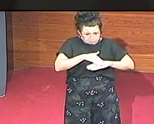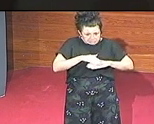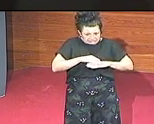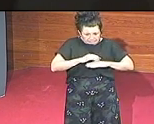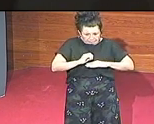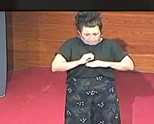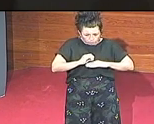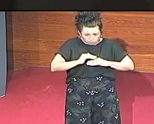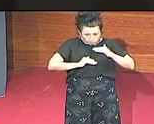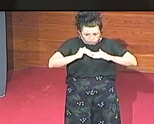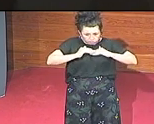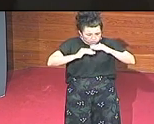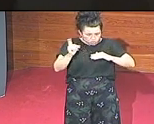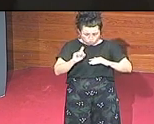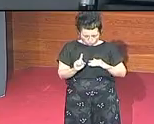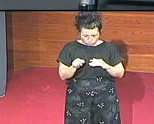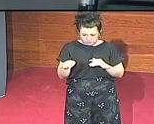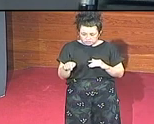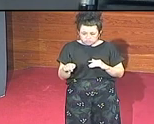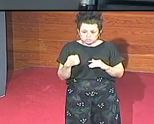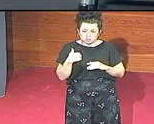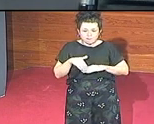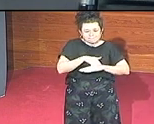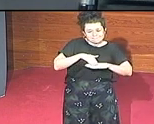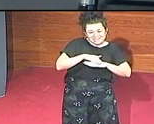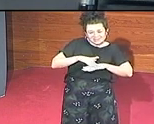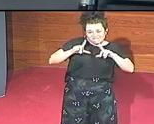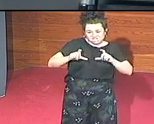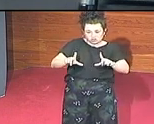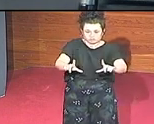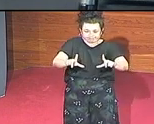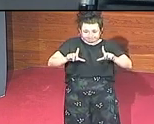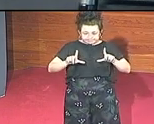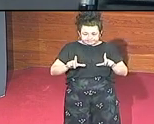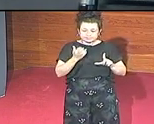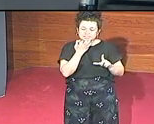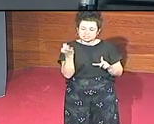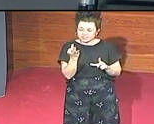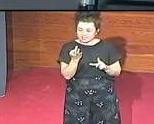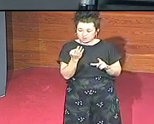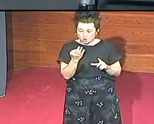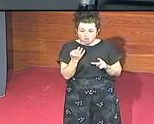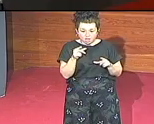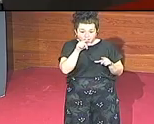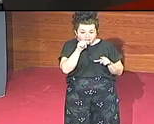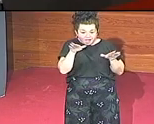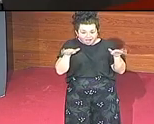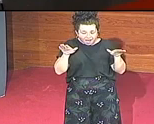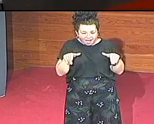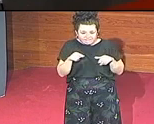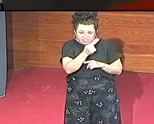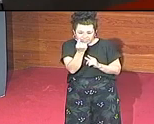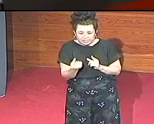todo el edificio sino que nuestro me baso en fotografías pues si tengo que dibujar este ave pues me busca una fotografía